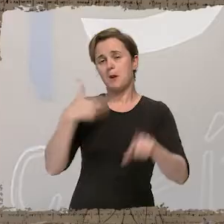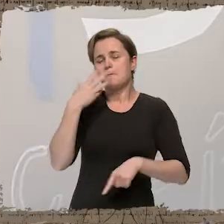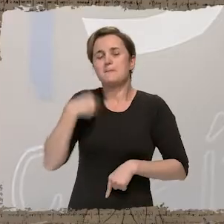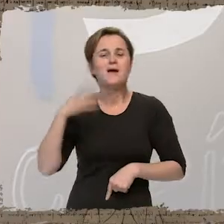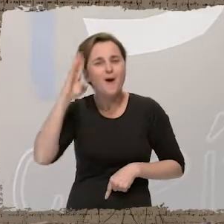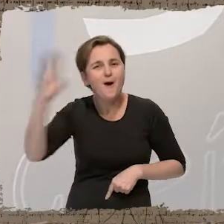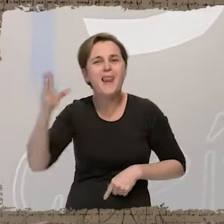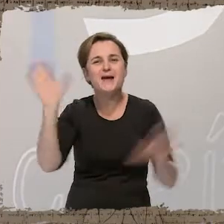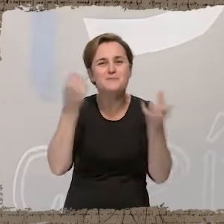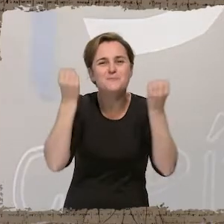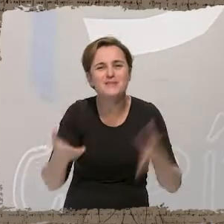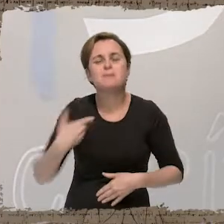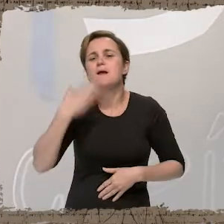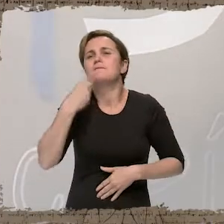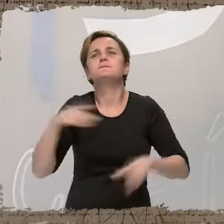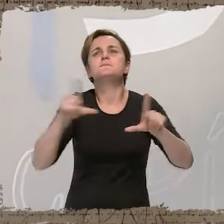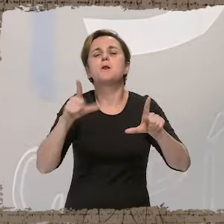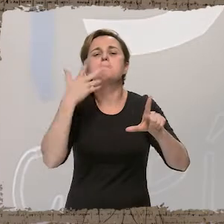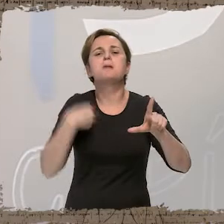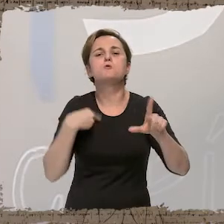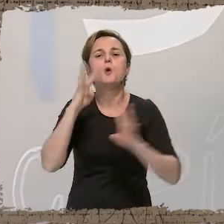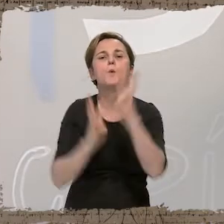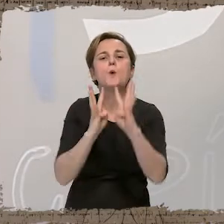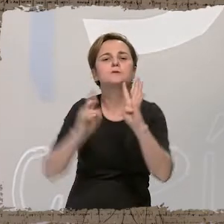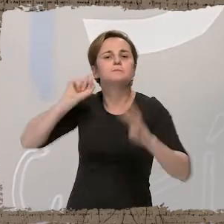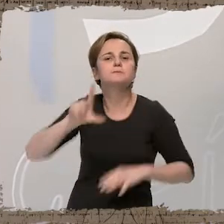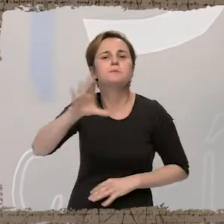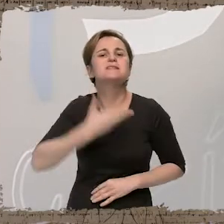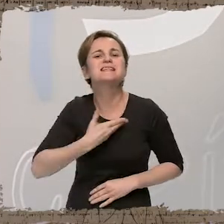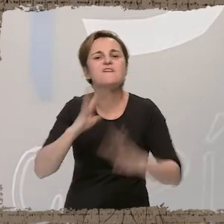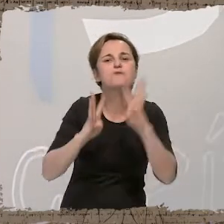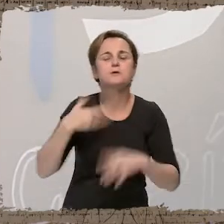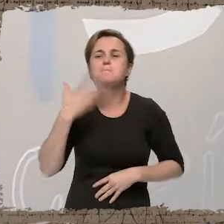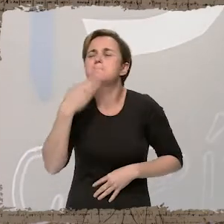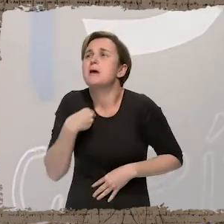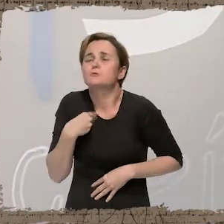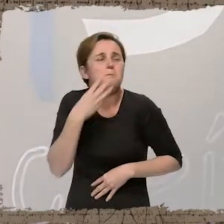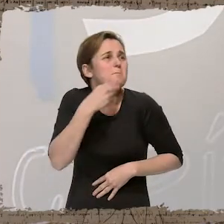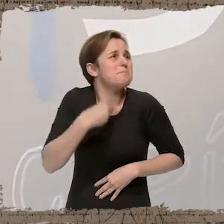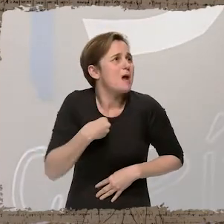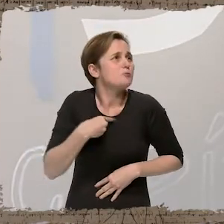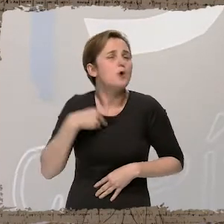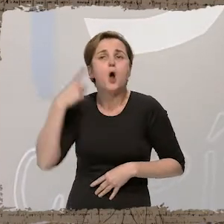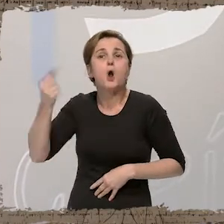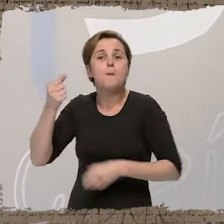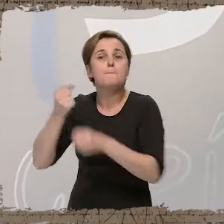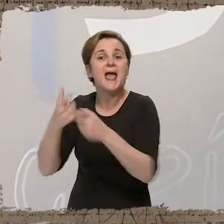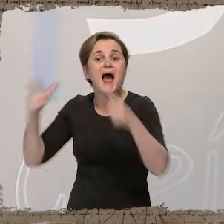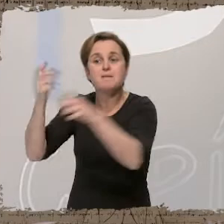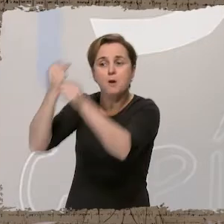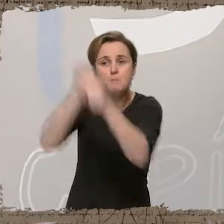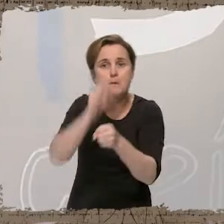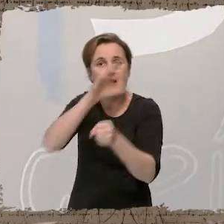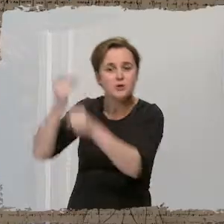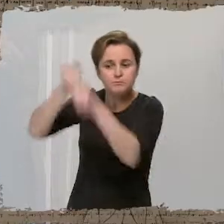programa favorito la camila mi programa favorito fue el de bosques nativos de la provincia me gustó tanto que planteó un lapacho